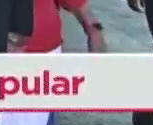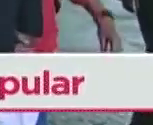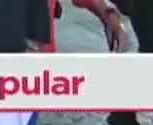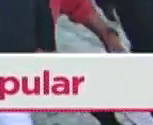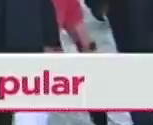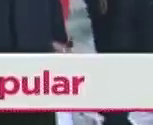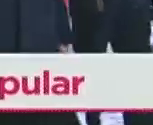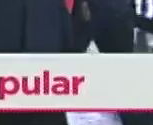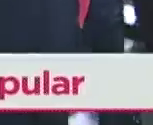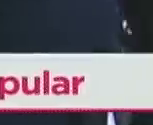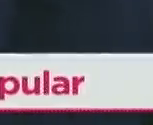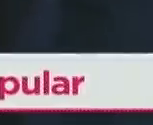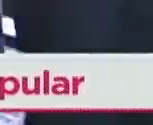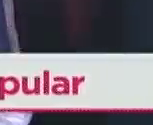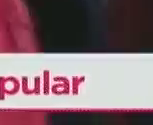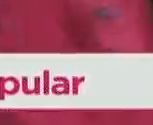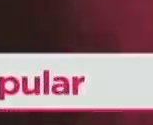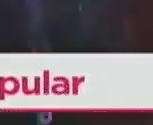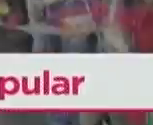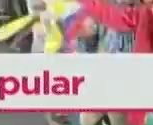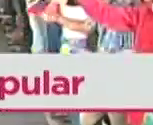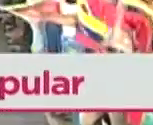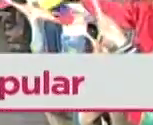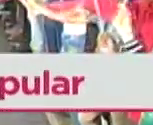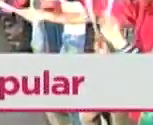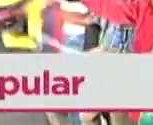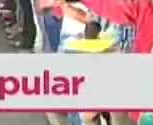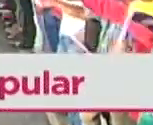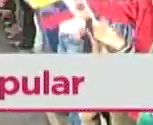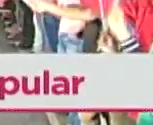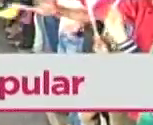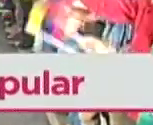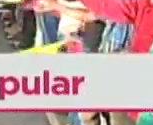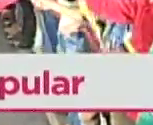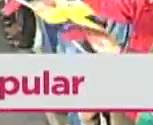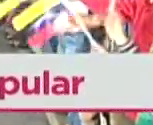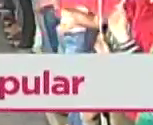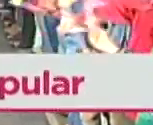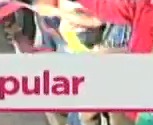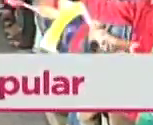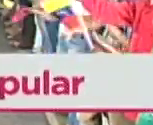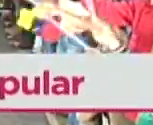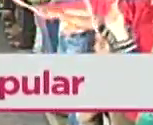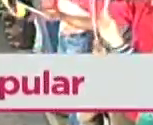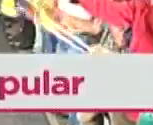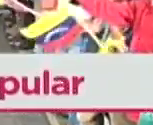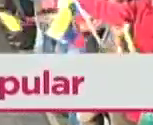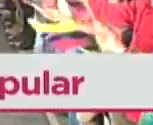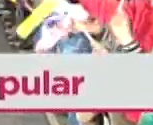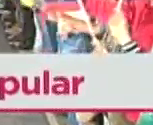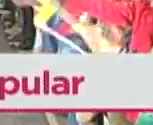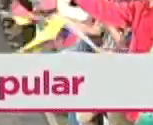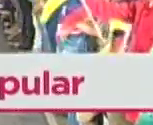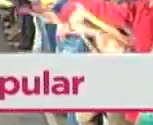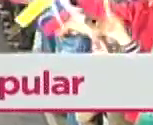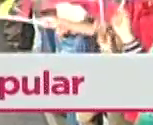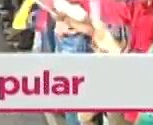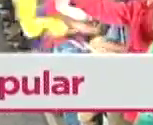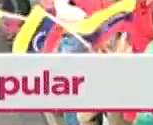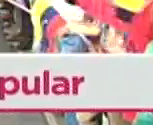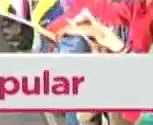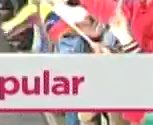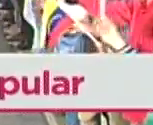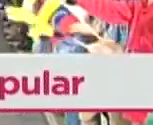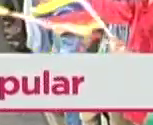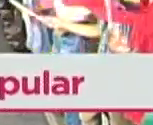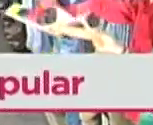tiene al pueblo venezolano. Él no ha dudado en convocar al proceso constituyente para garantizar la paz. Visualizamos este